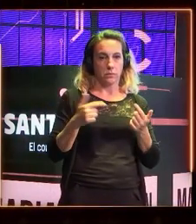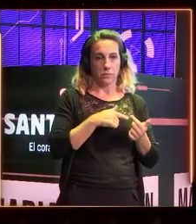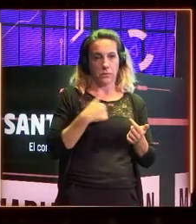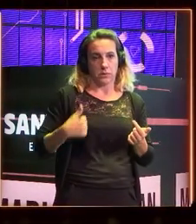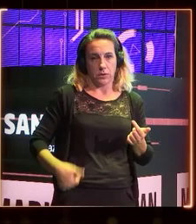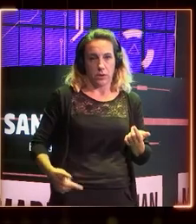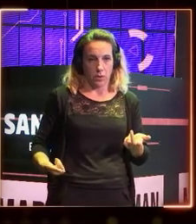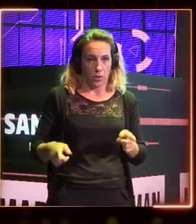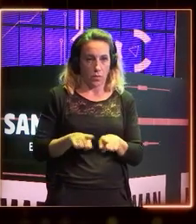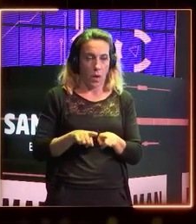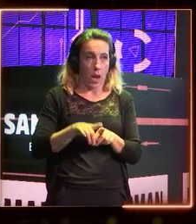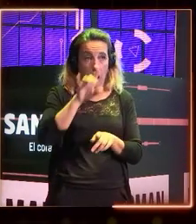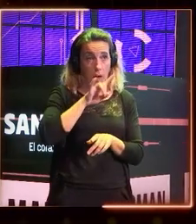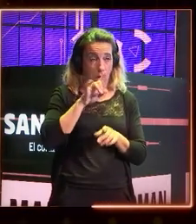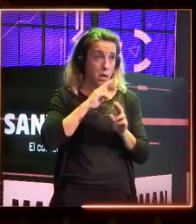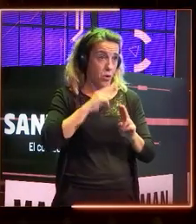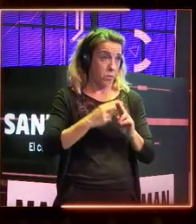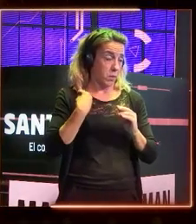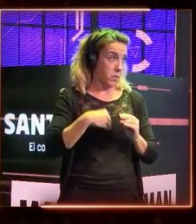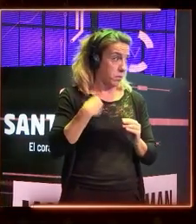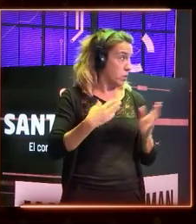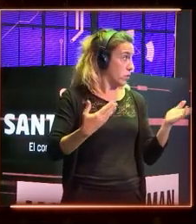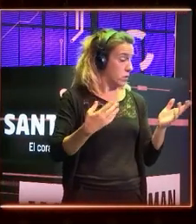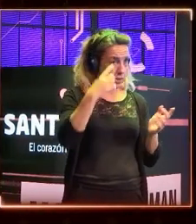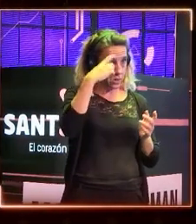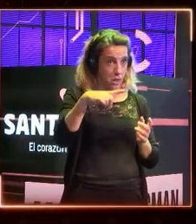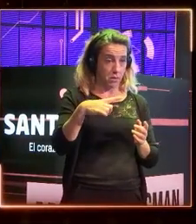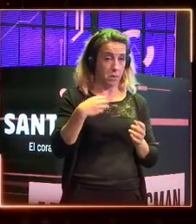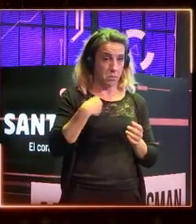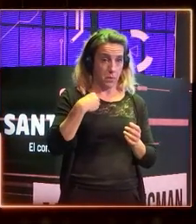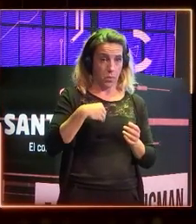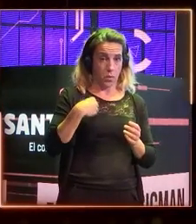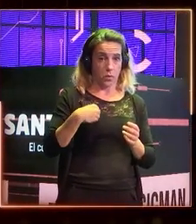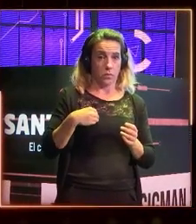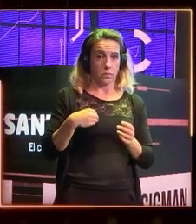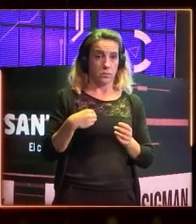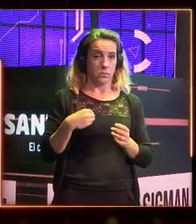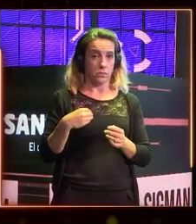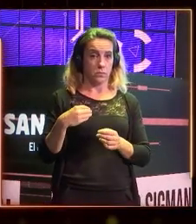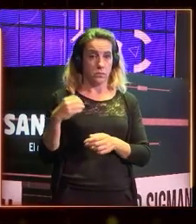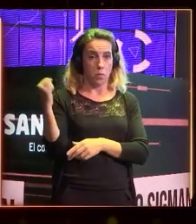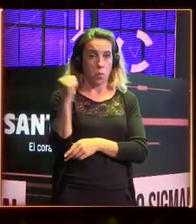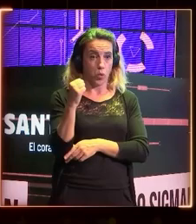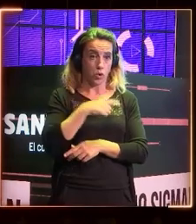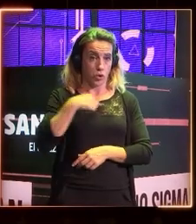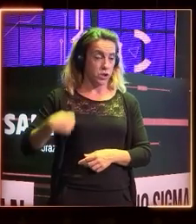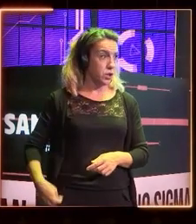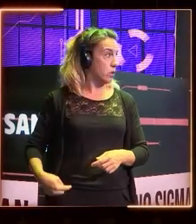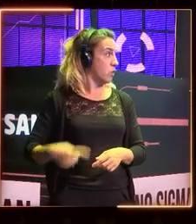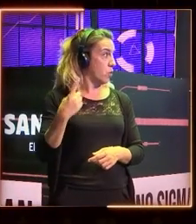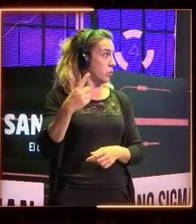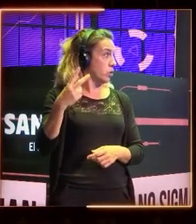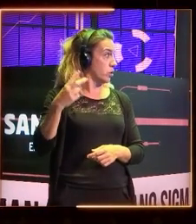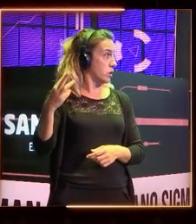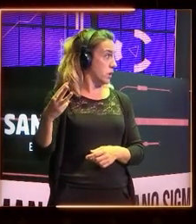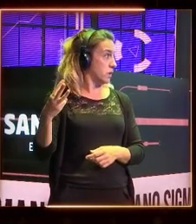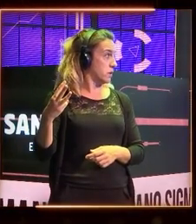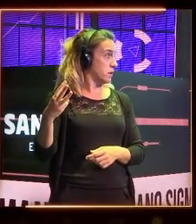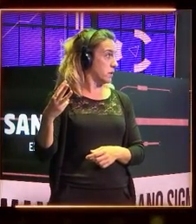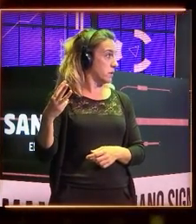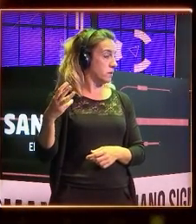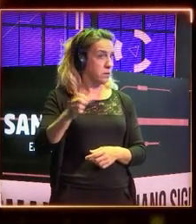llama pulso chino también vale Perfecto entonces tú sabes lo que es el pulso Chino lo hacemos vale para que no sepan entonces a la de tres va un dos 3 va